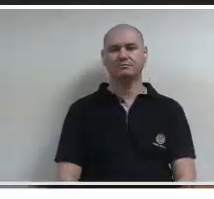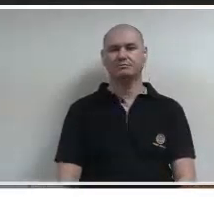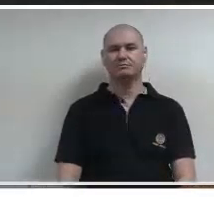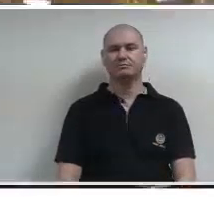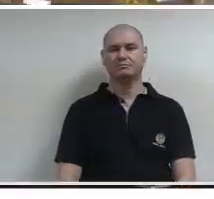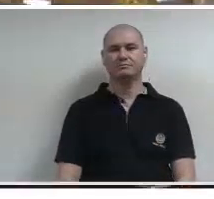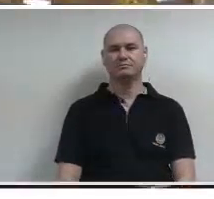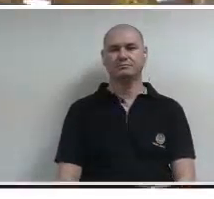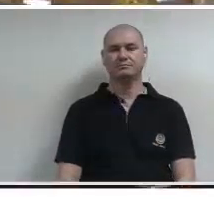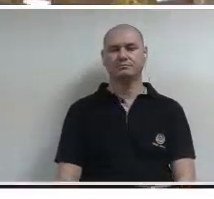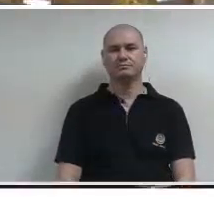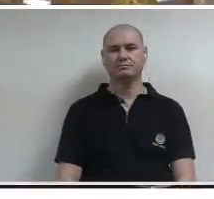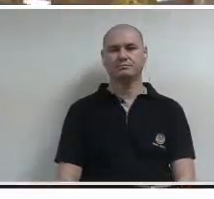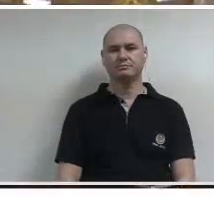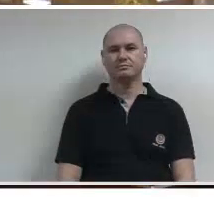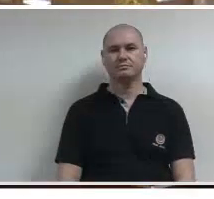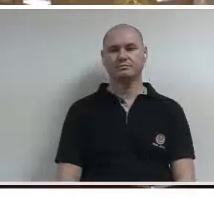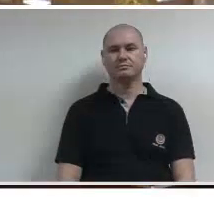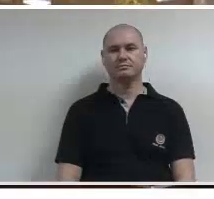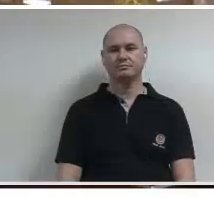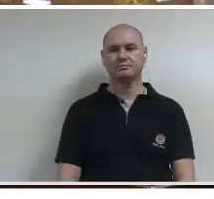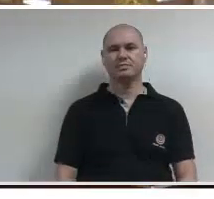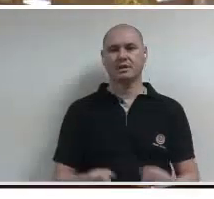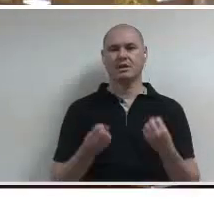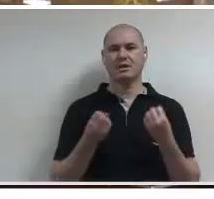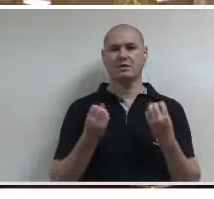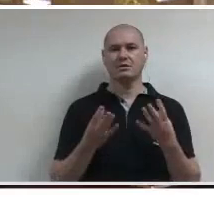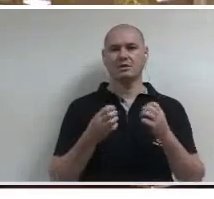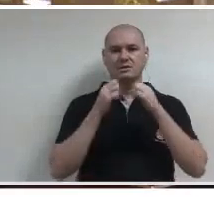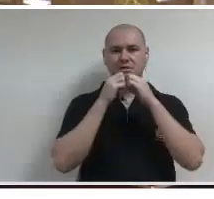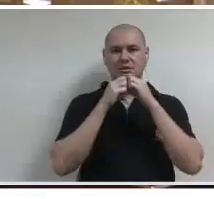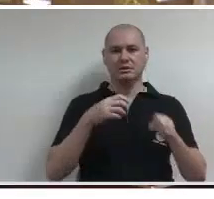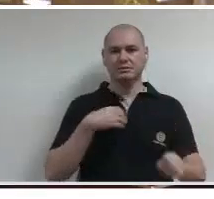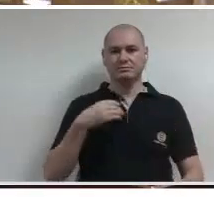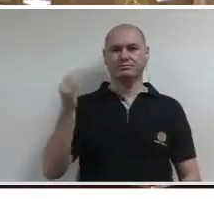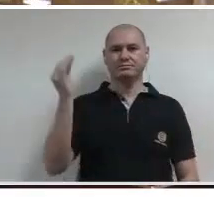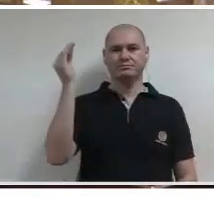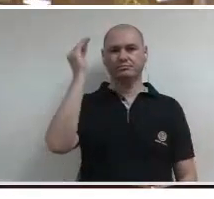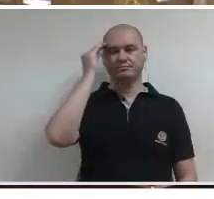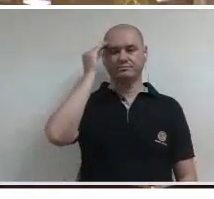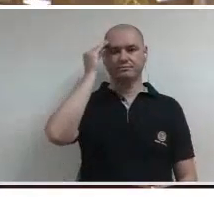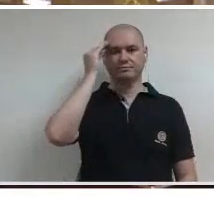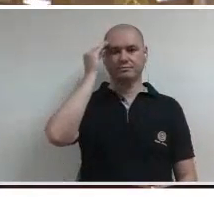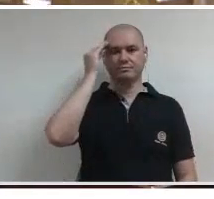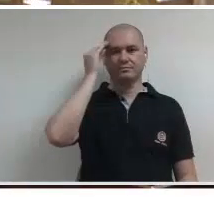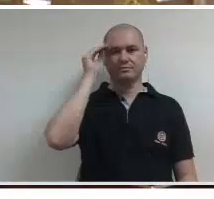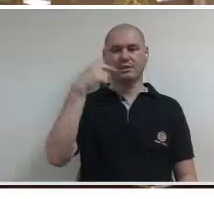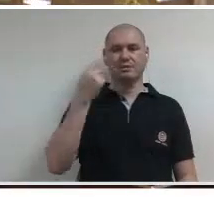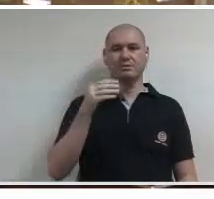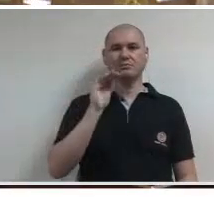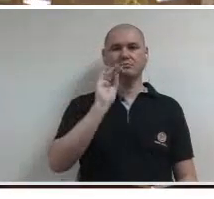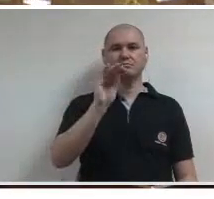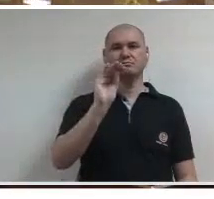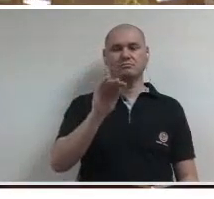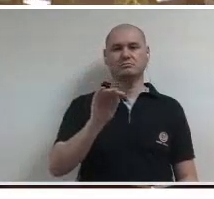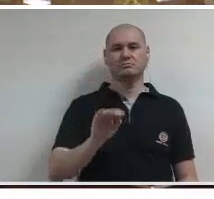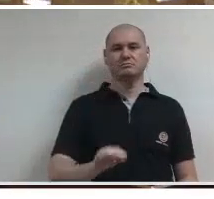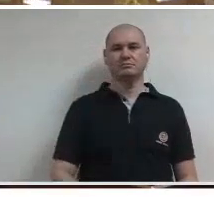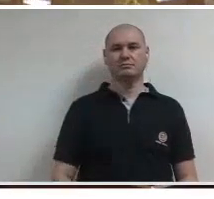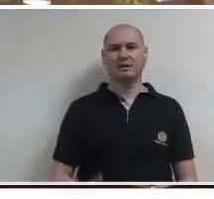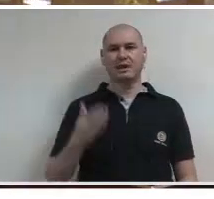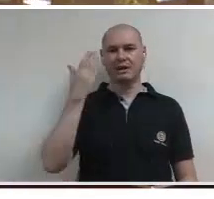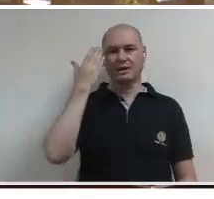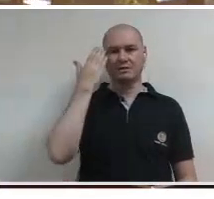Con a va a llegar con TVT, allí ya por Guá, a pues venía en el enviar por ahí. Tomamos nota de este punto y preparamos la nota de